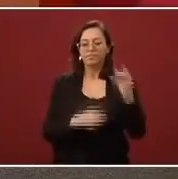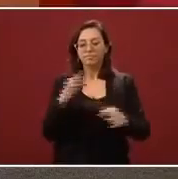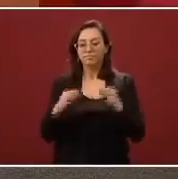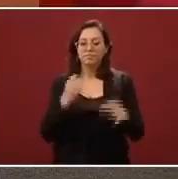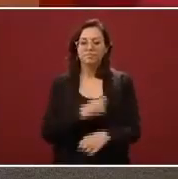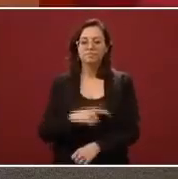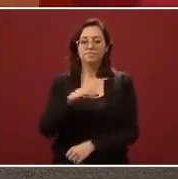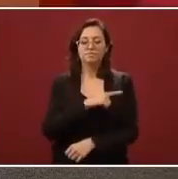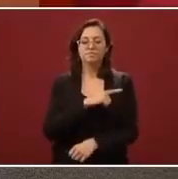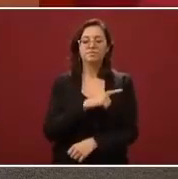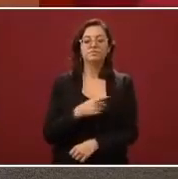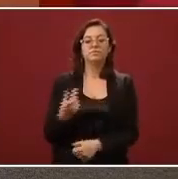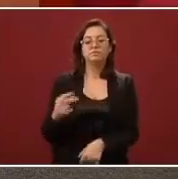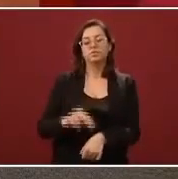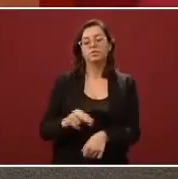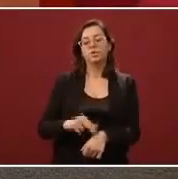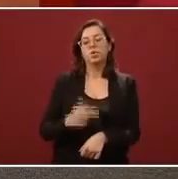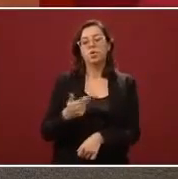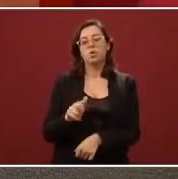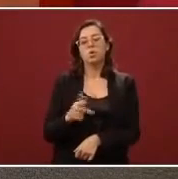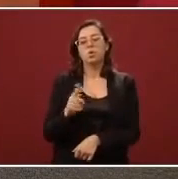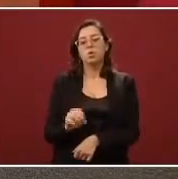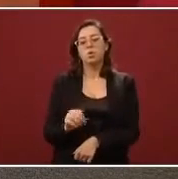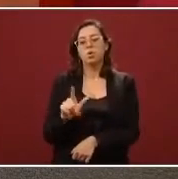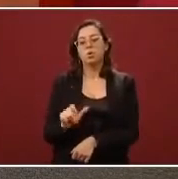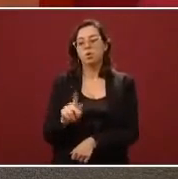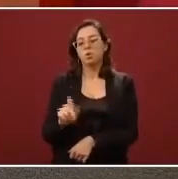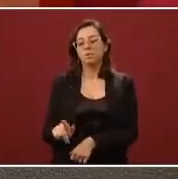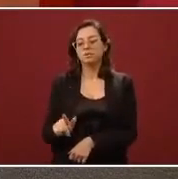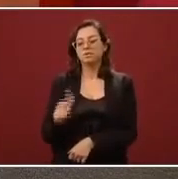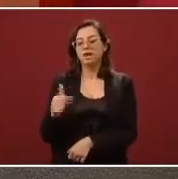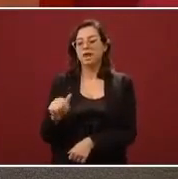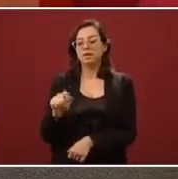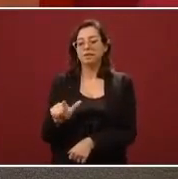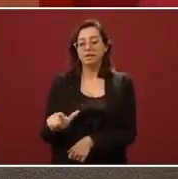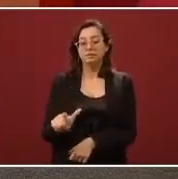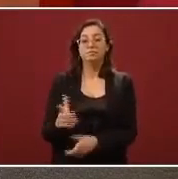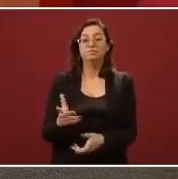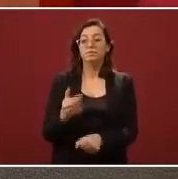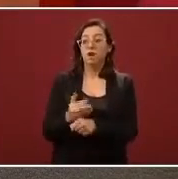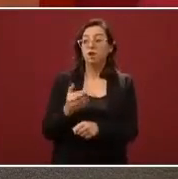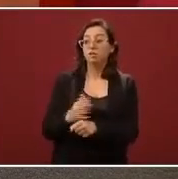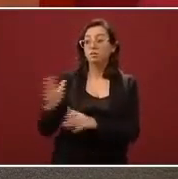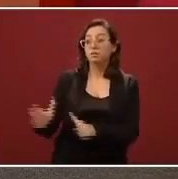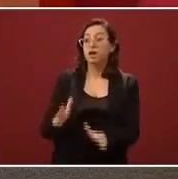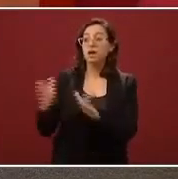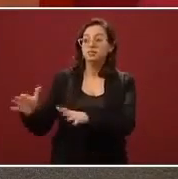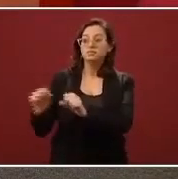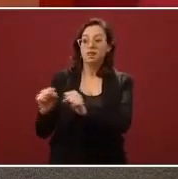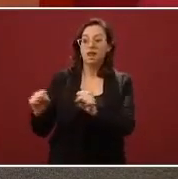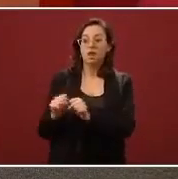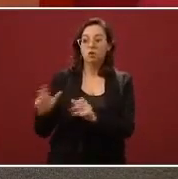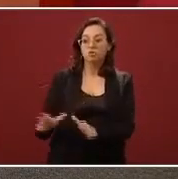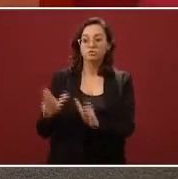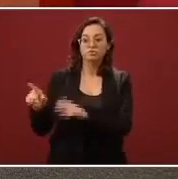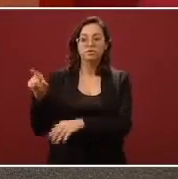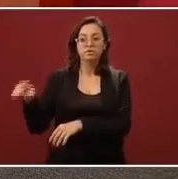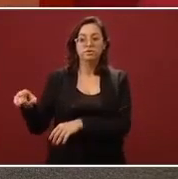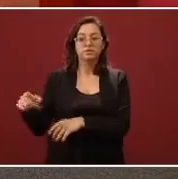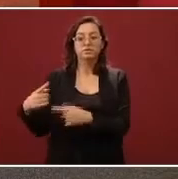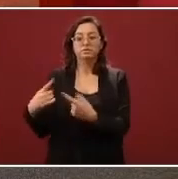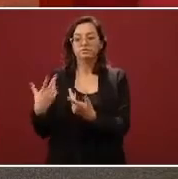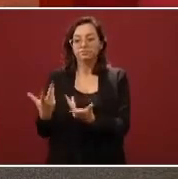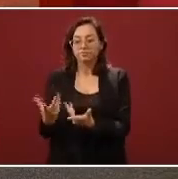Hugo López-Gatell, quien en este momento, de hecho aquí en un salón adjunto en este mismo recinto, se